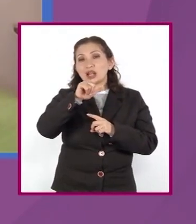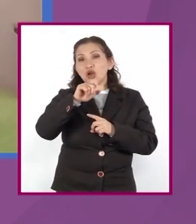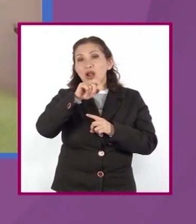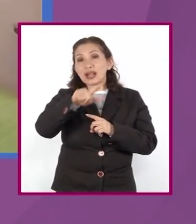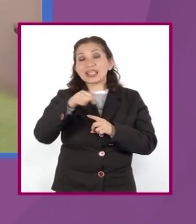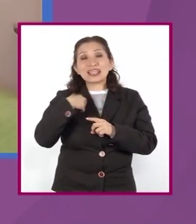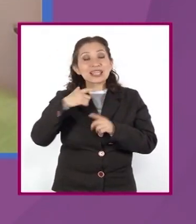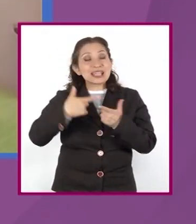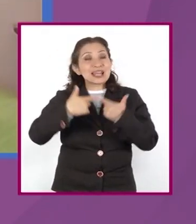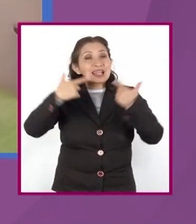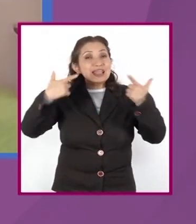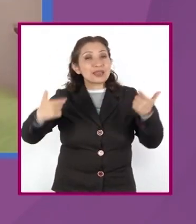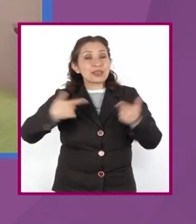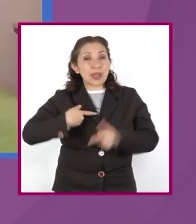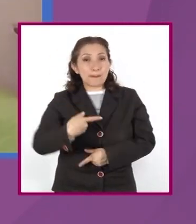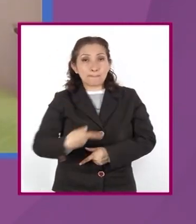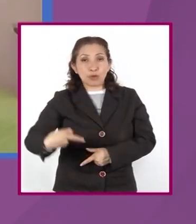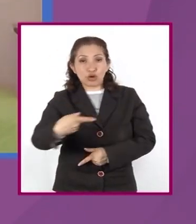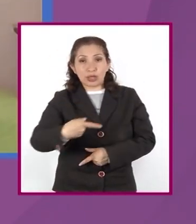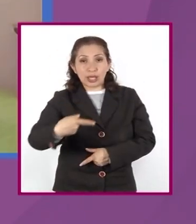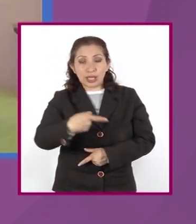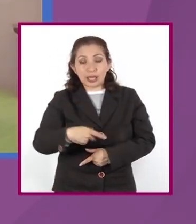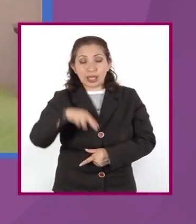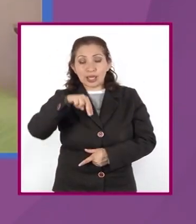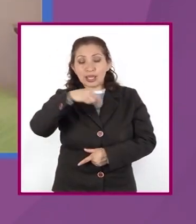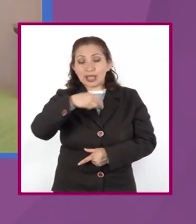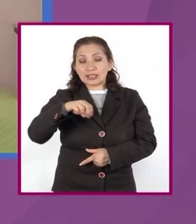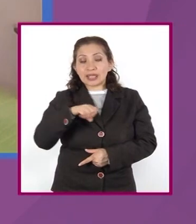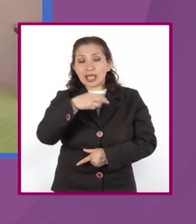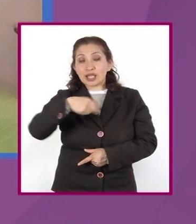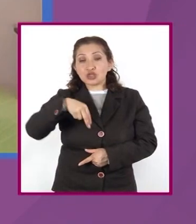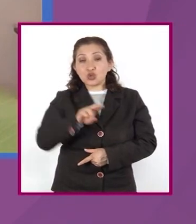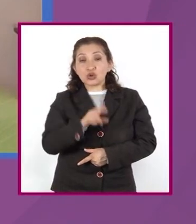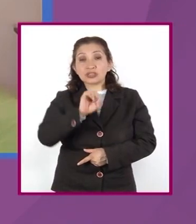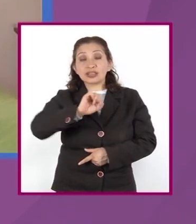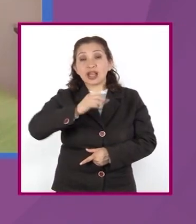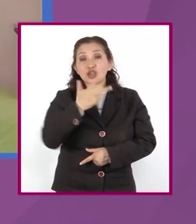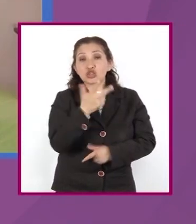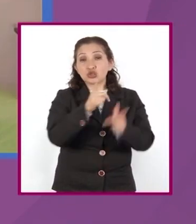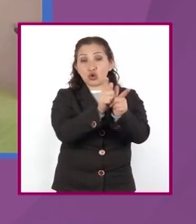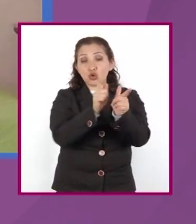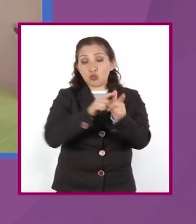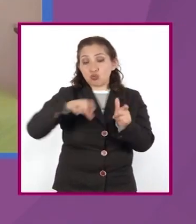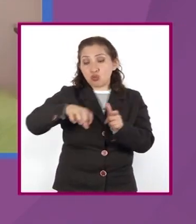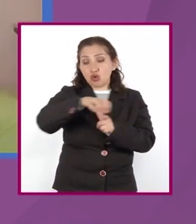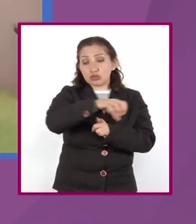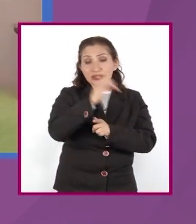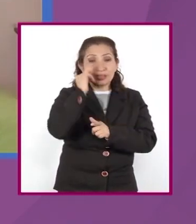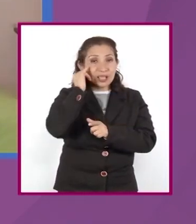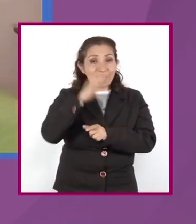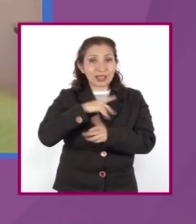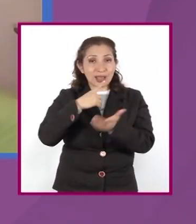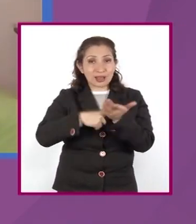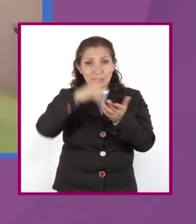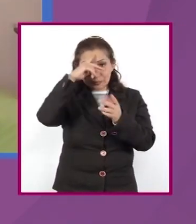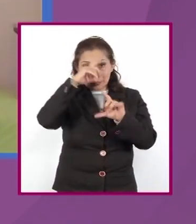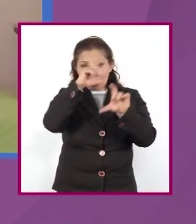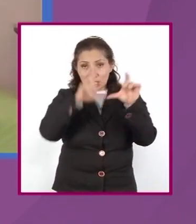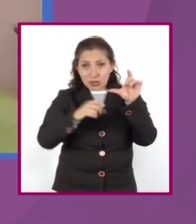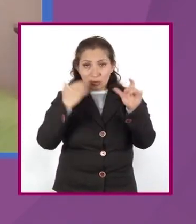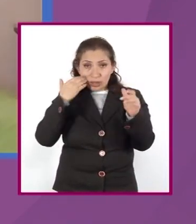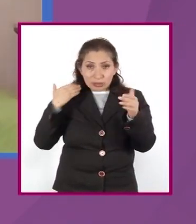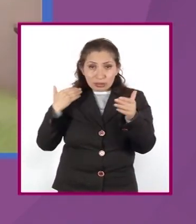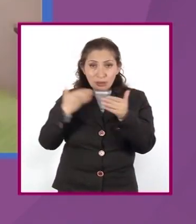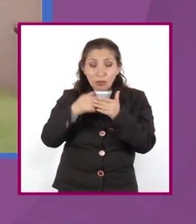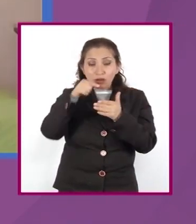Pulque. Los Ñañú es uno de los 68 grupos indígenas que forman parte de nuestro país a través del tiempo